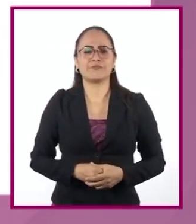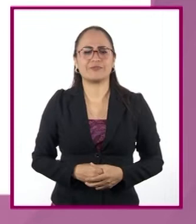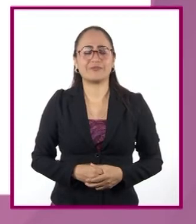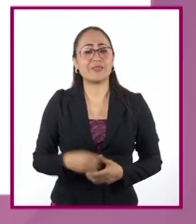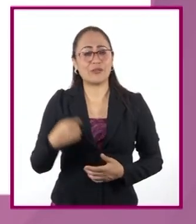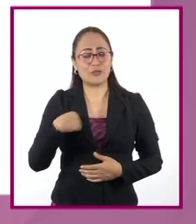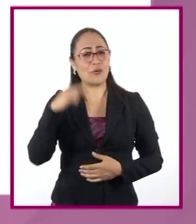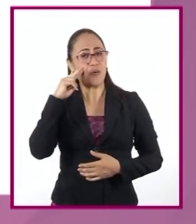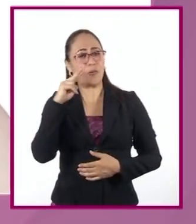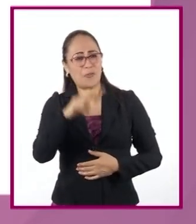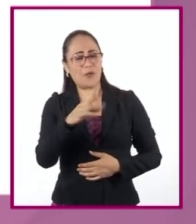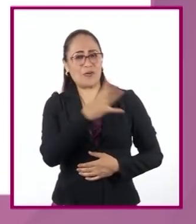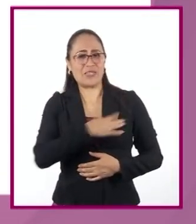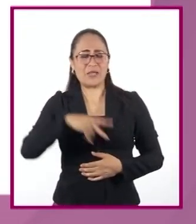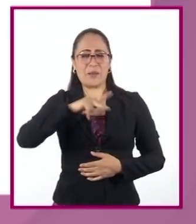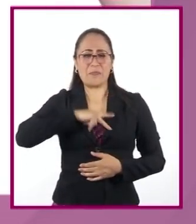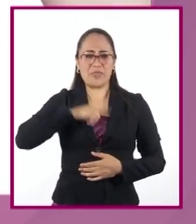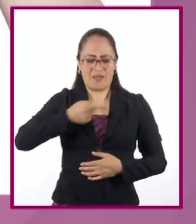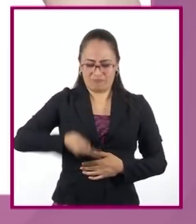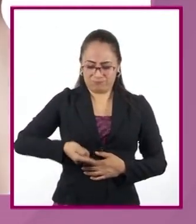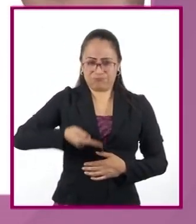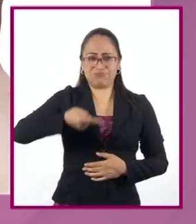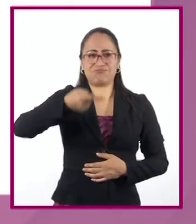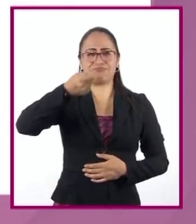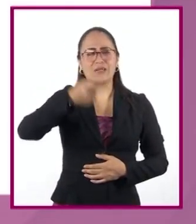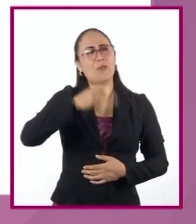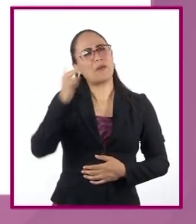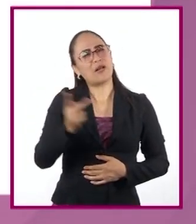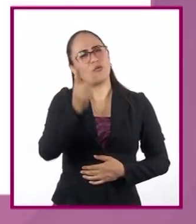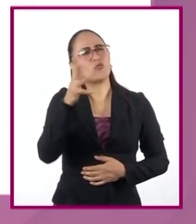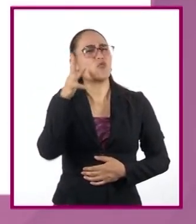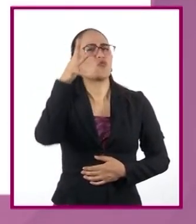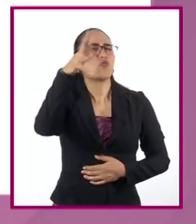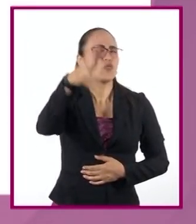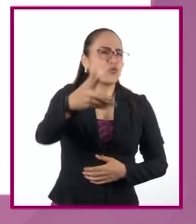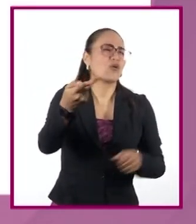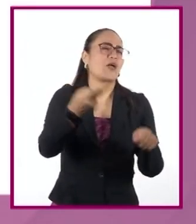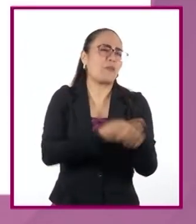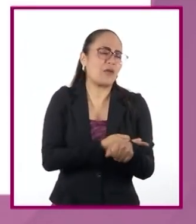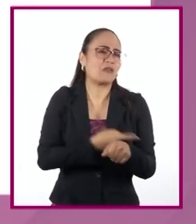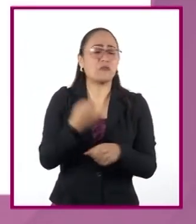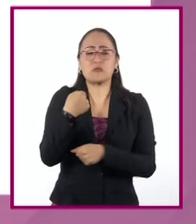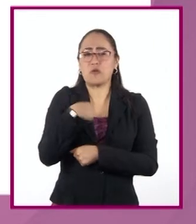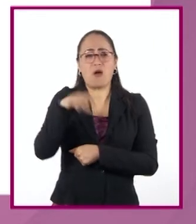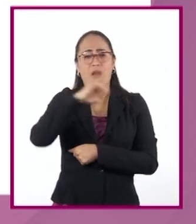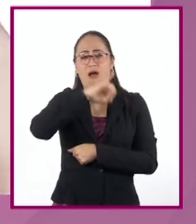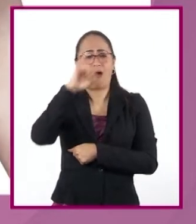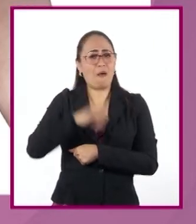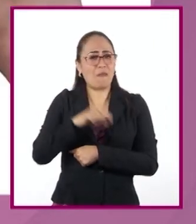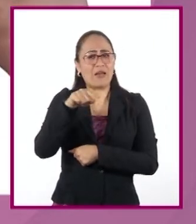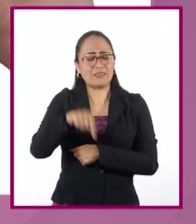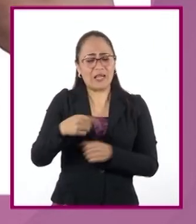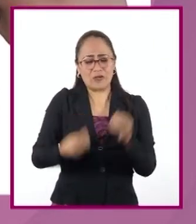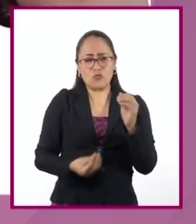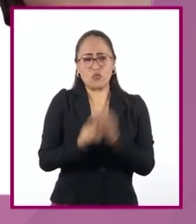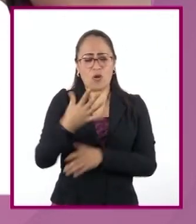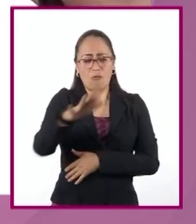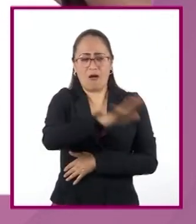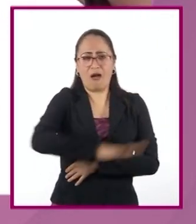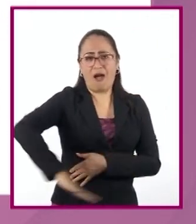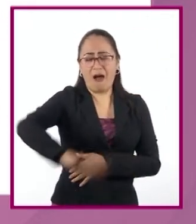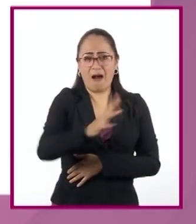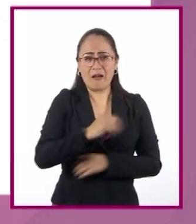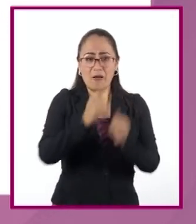Veo crecer a mi hija y me pregunto qué le deparará el destino. Yo nunca imaginé estar en un nuevo mundo. Por eso